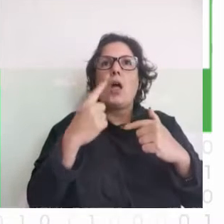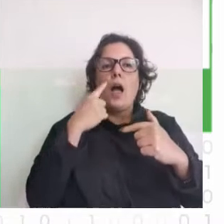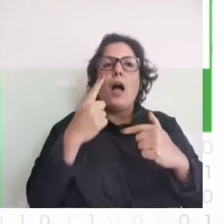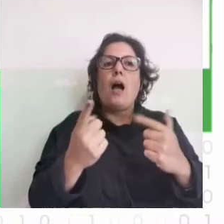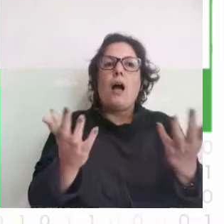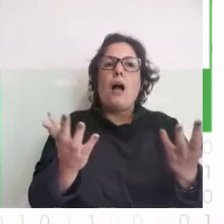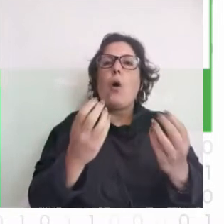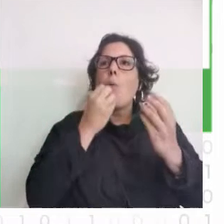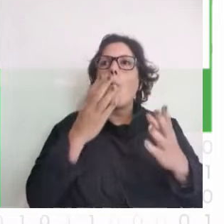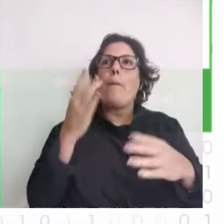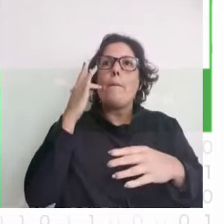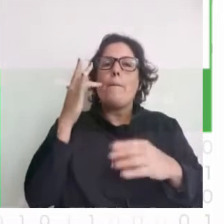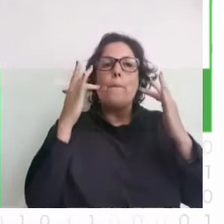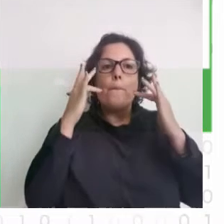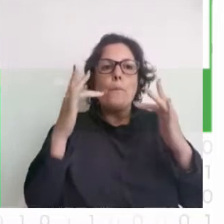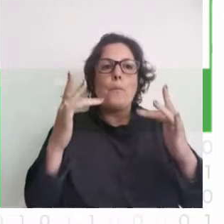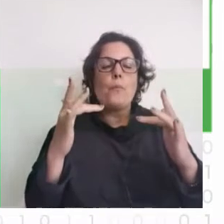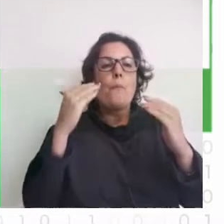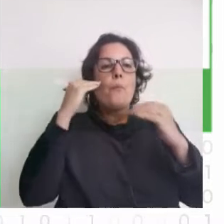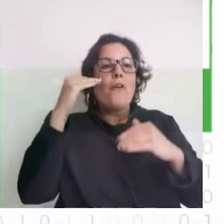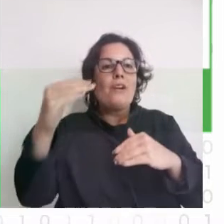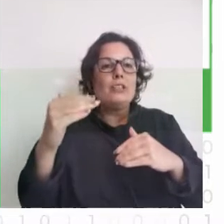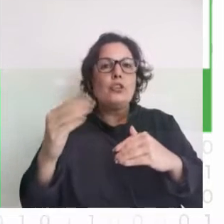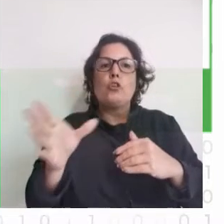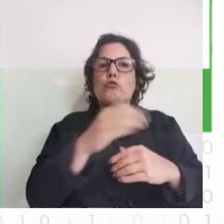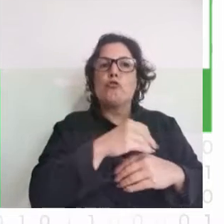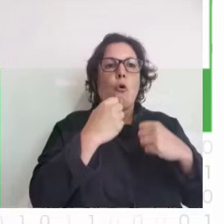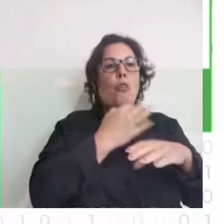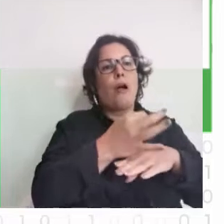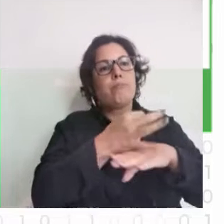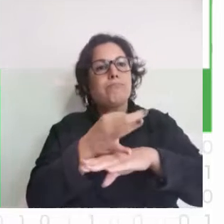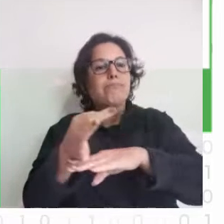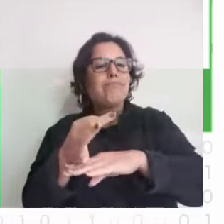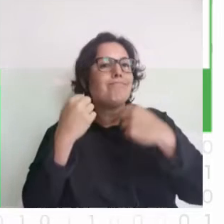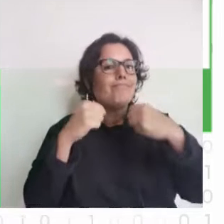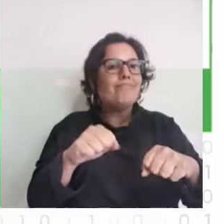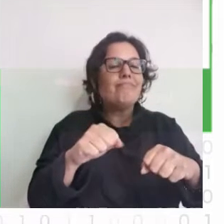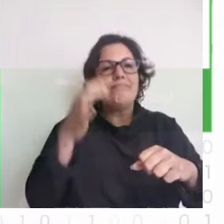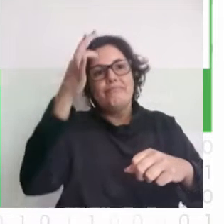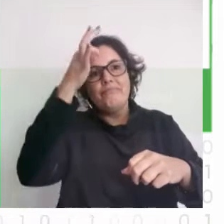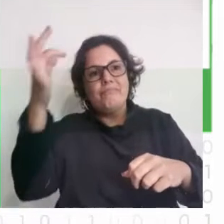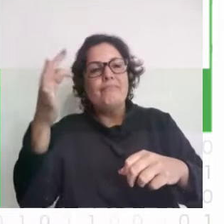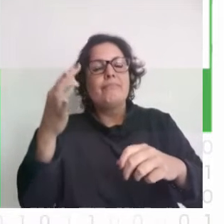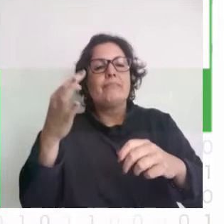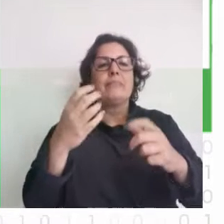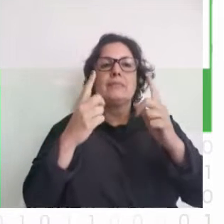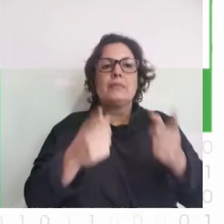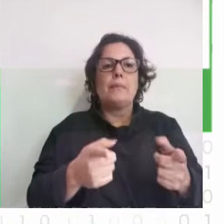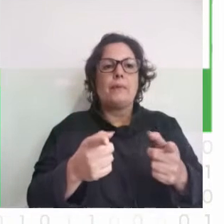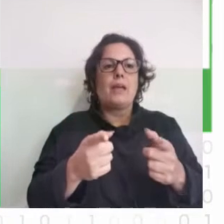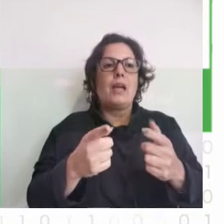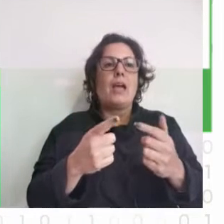un buen profesor es un buen profesor en todas sus prácticas, y con las técnicas de clustering,